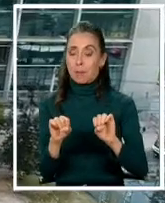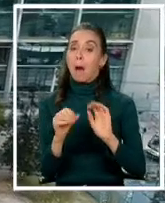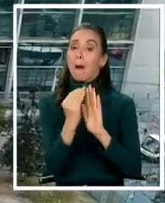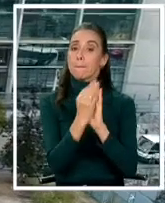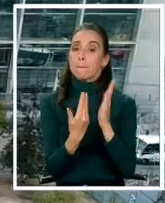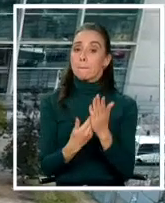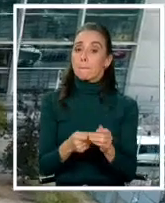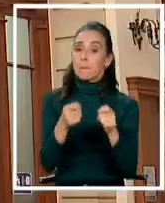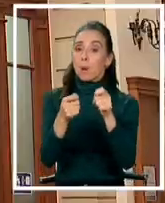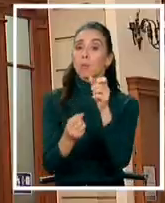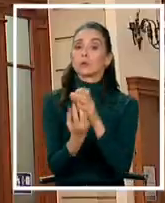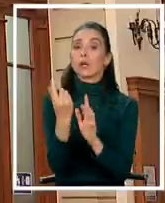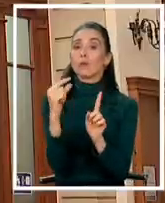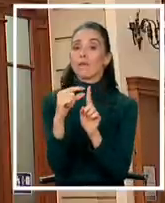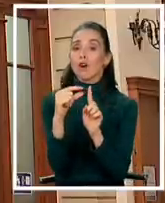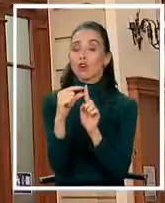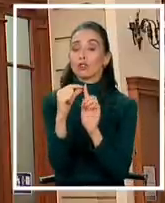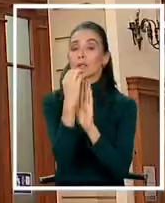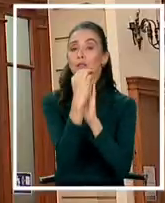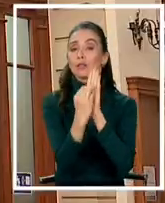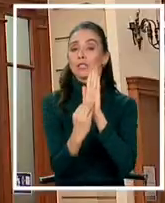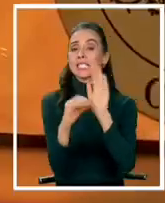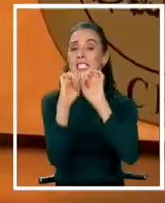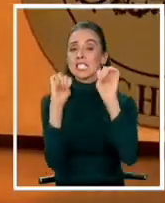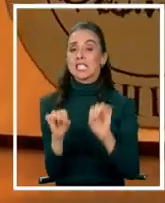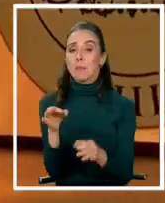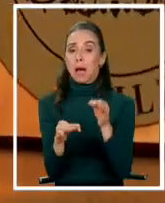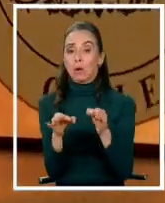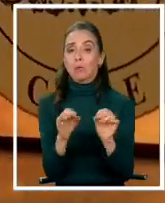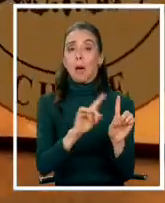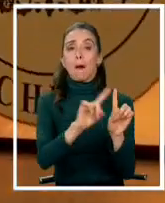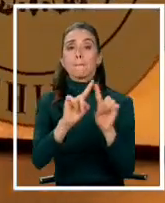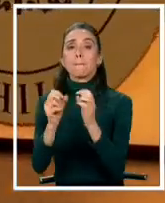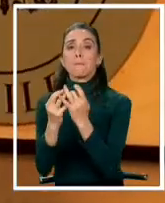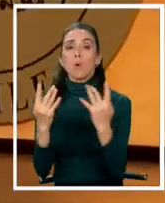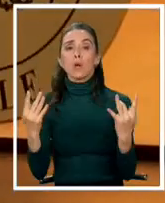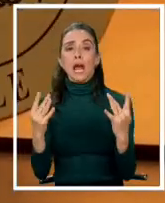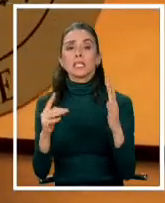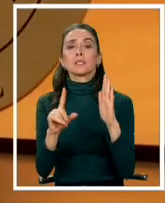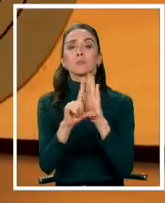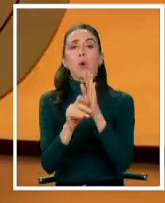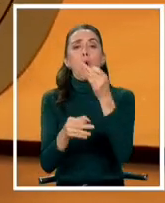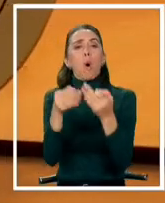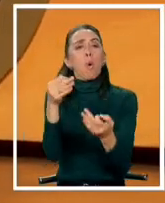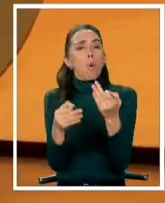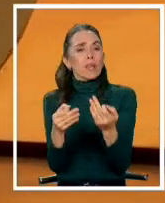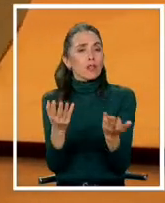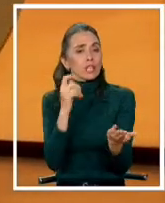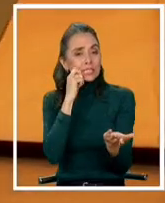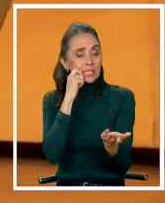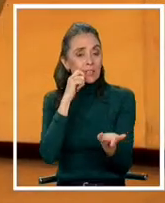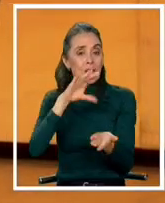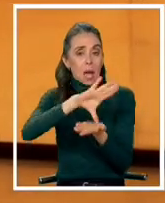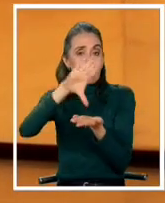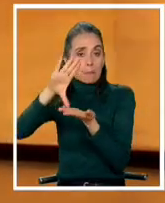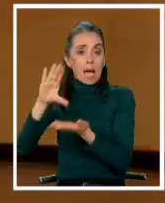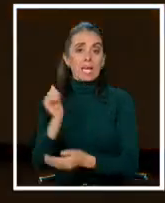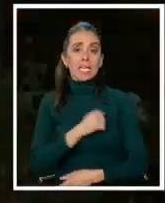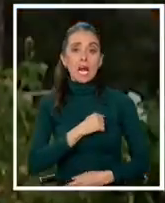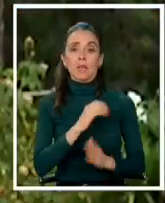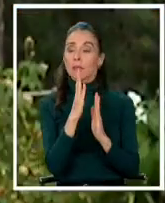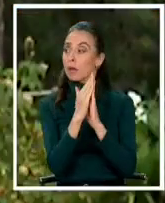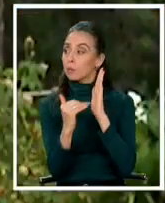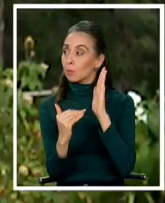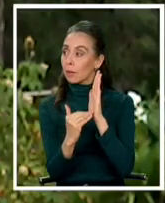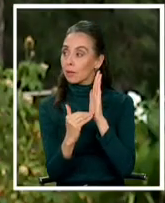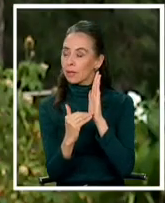incorporaría un nuevo concepto dentro del sistema de justicia el pluralismo jurídico que significa países como canadá nueva